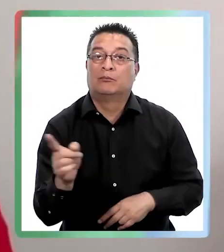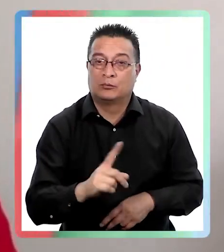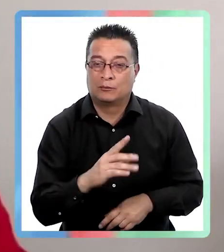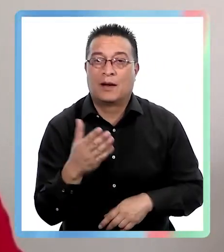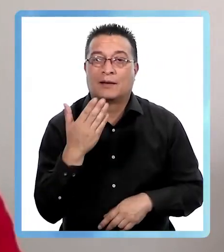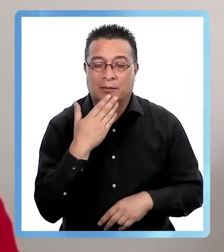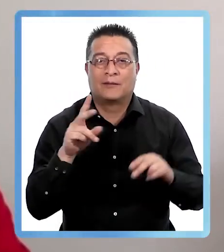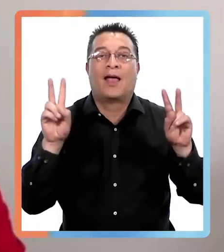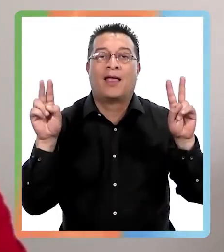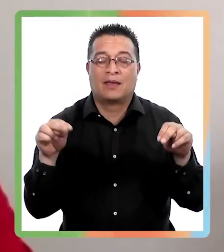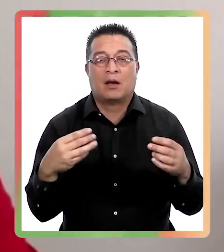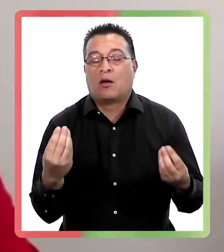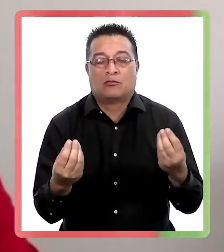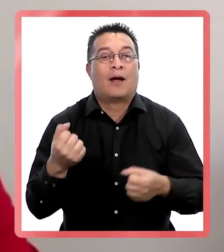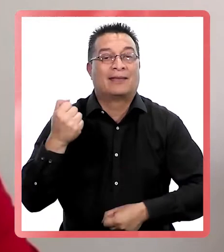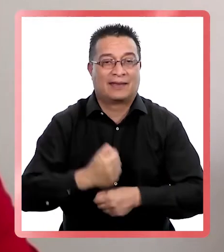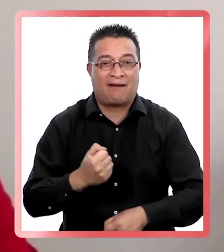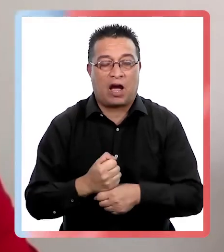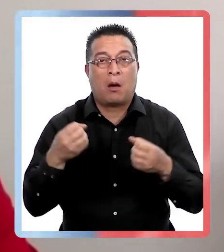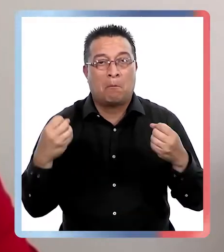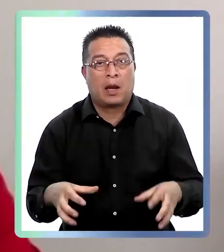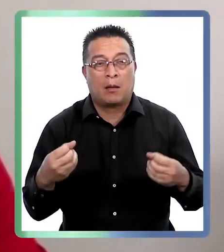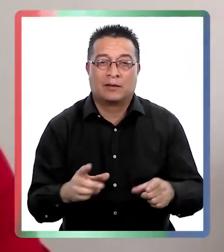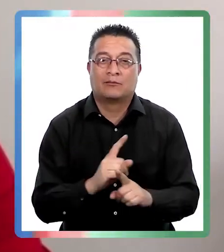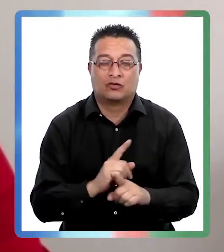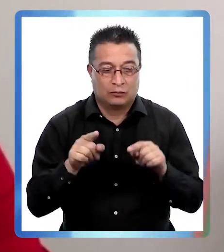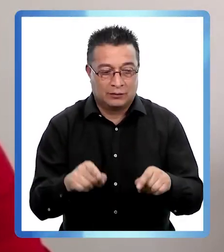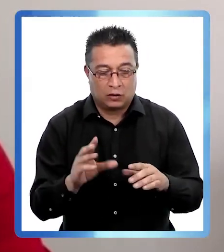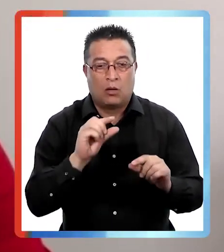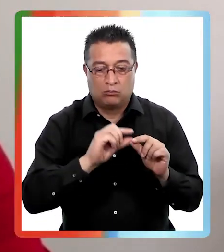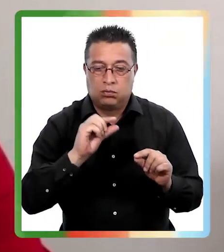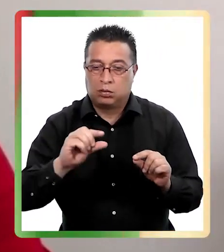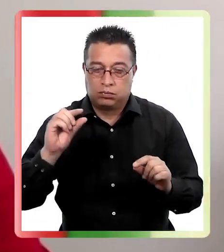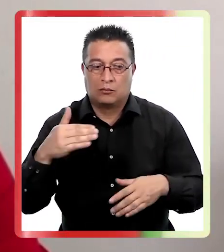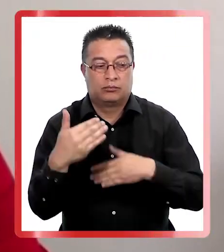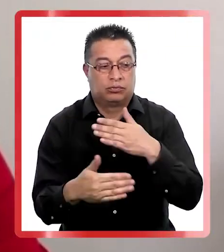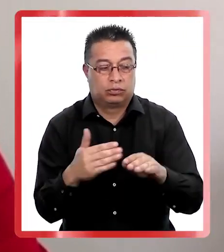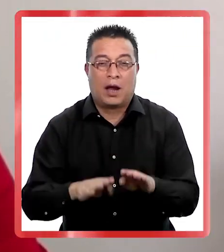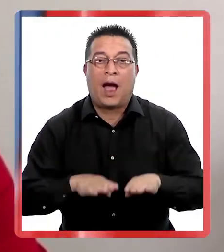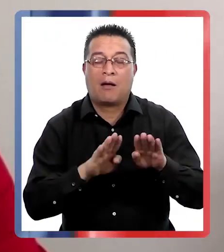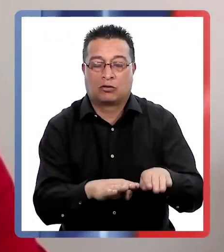afecte, digamos, en materia de puestos de trabajo, de costos, ¿cierto? Y se haga esto con una gradualidad y con